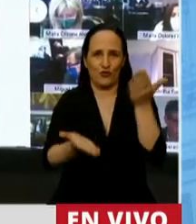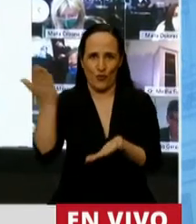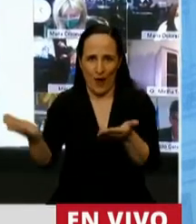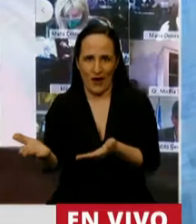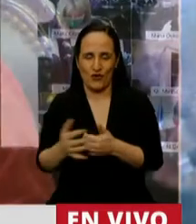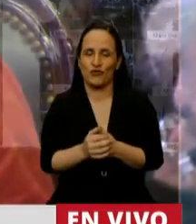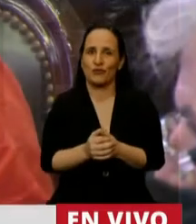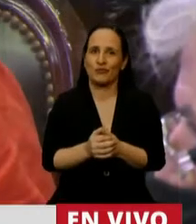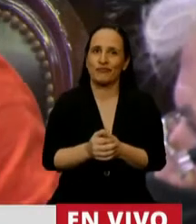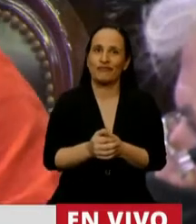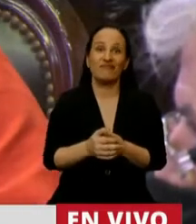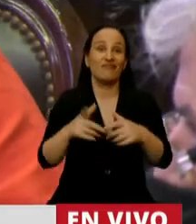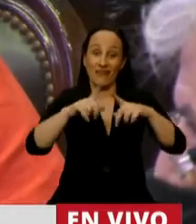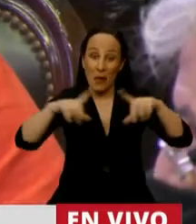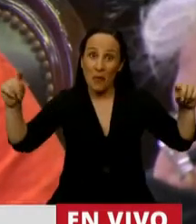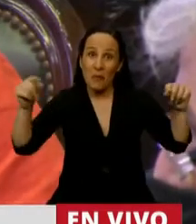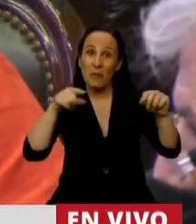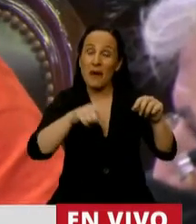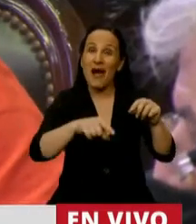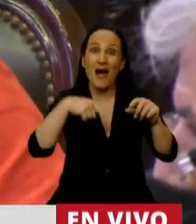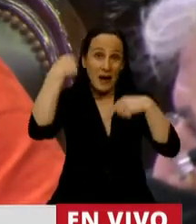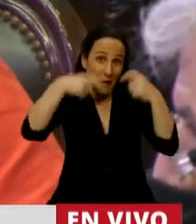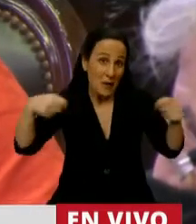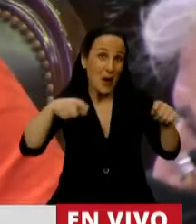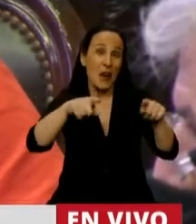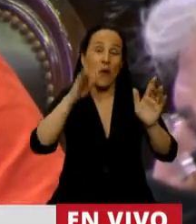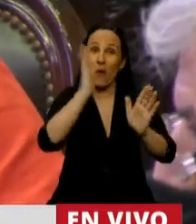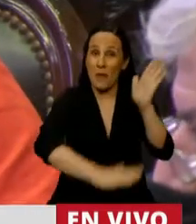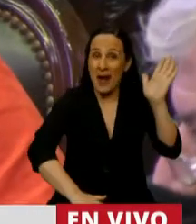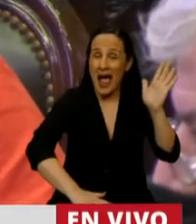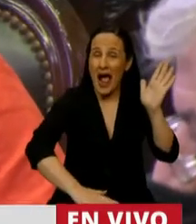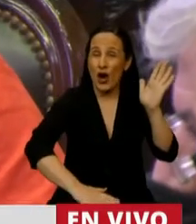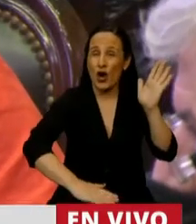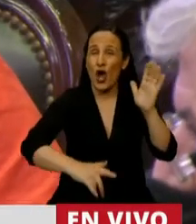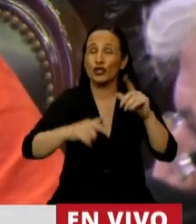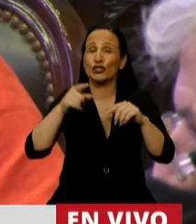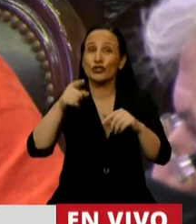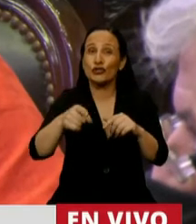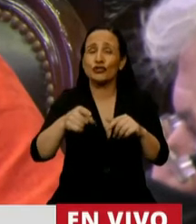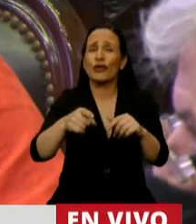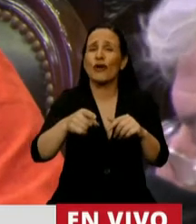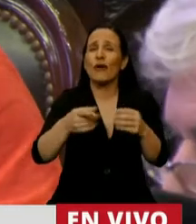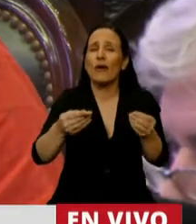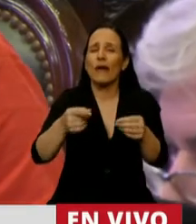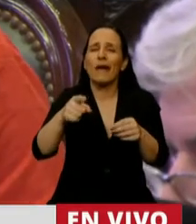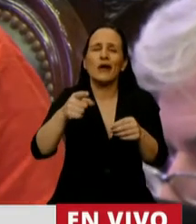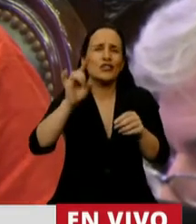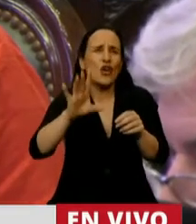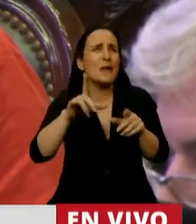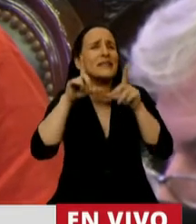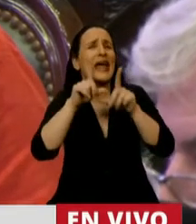Esos pañuelos blancos que no solamente se hicieron presentes en el